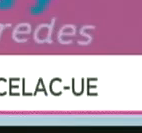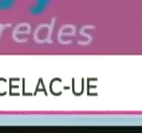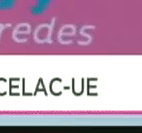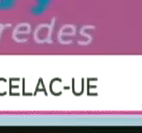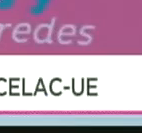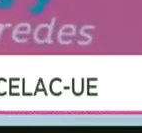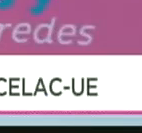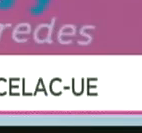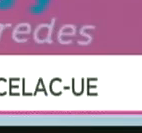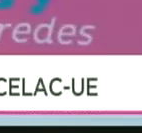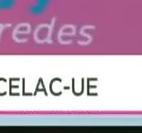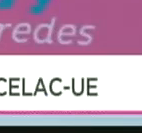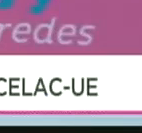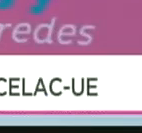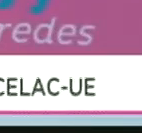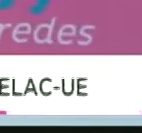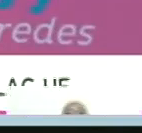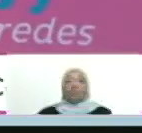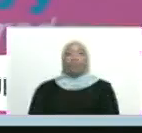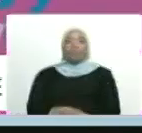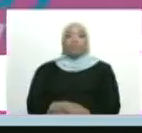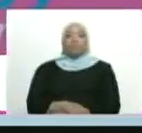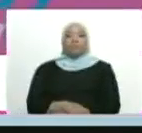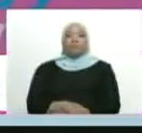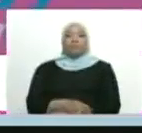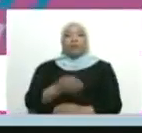Mi saludo a la comunidad italiana,